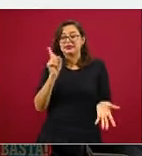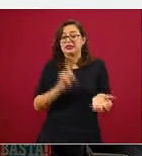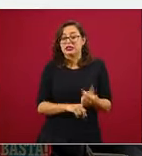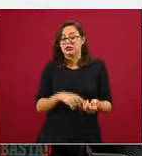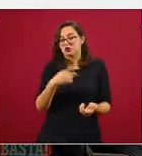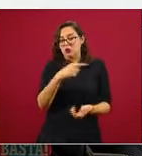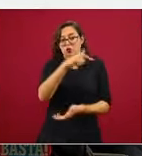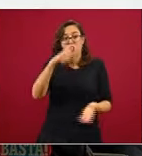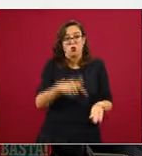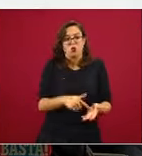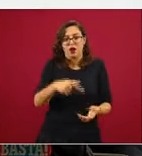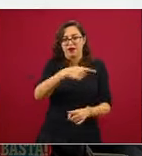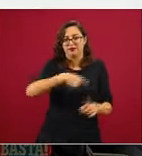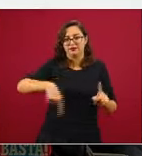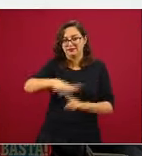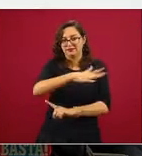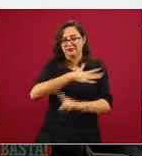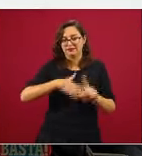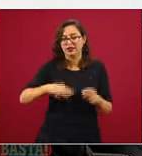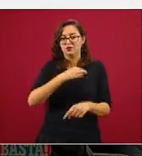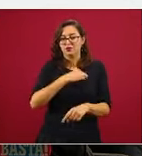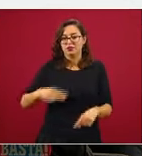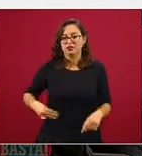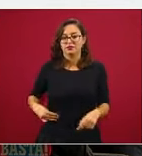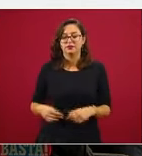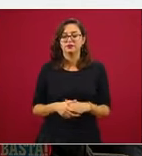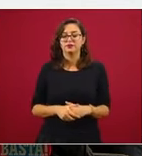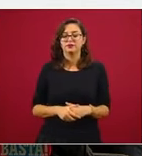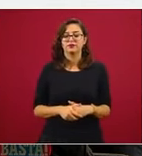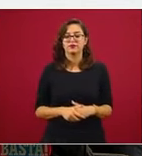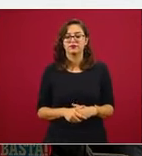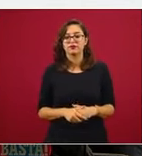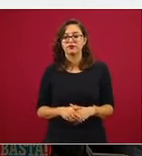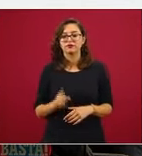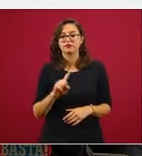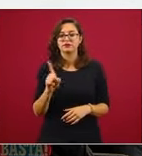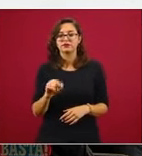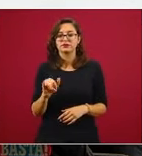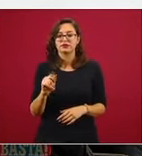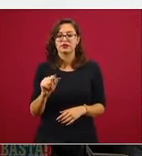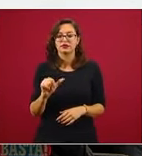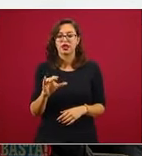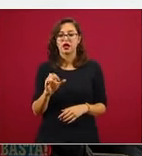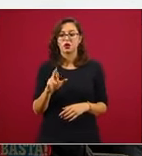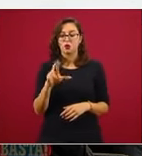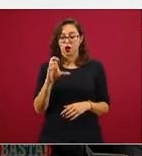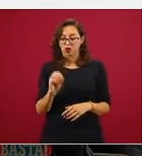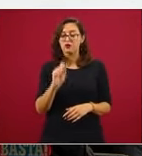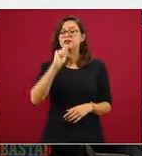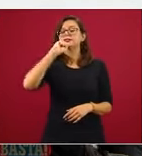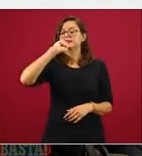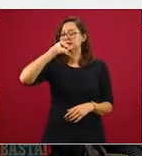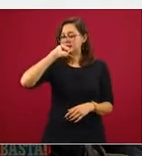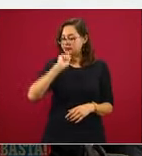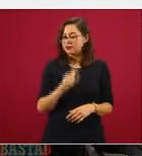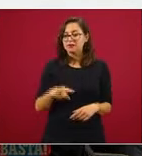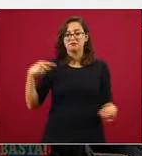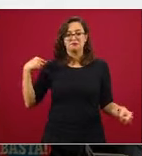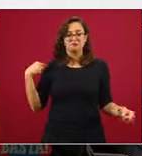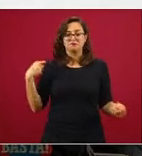los municipios y en las localidades. Zitácuaro también con una tendencia ascendente en las